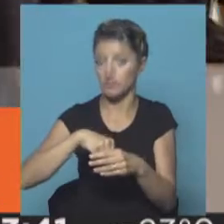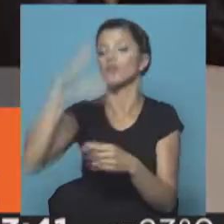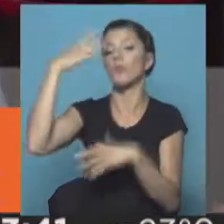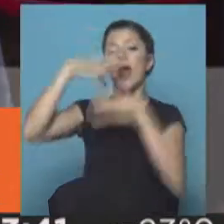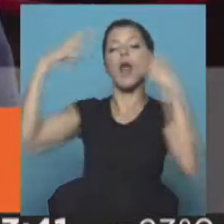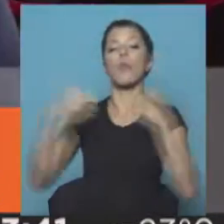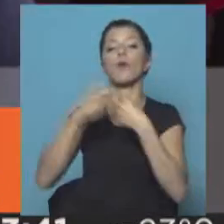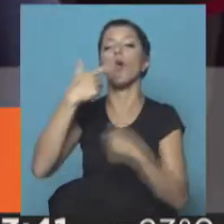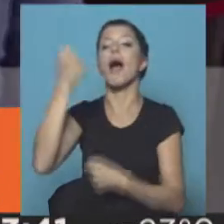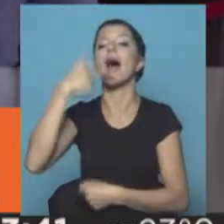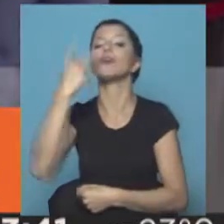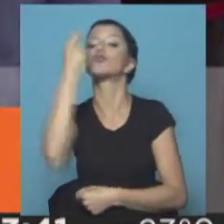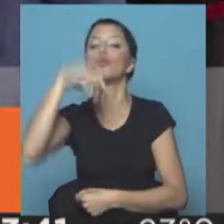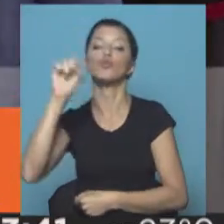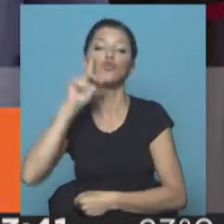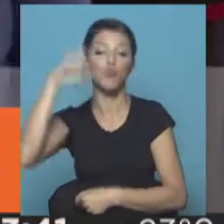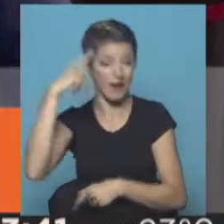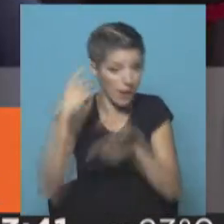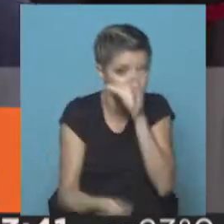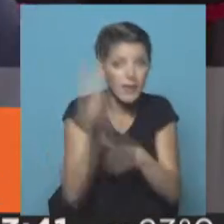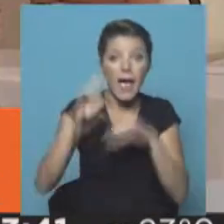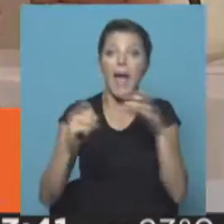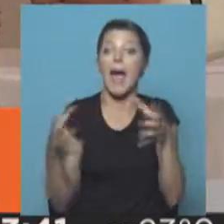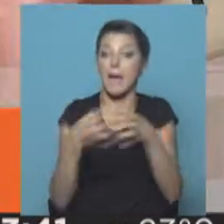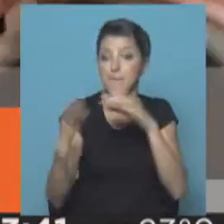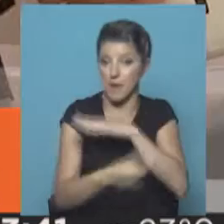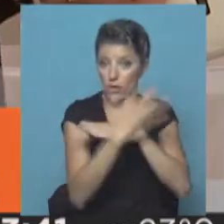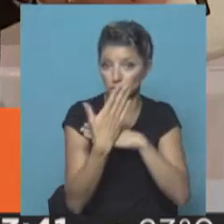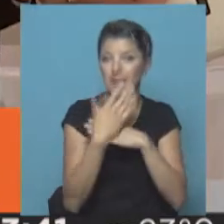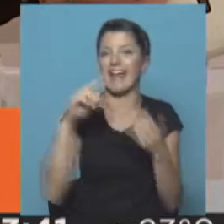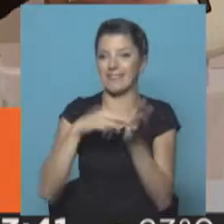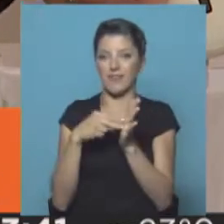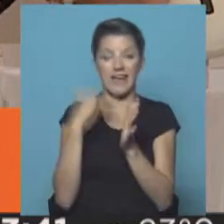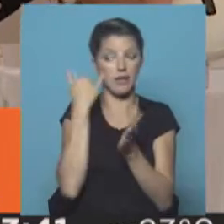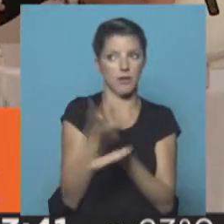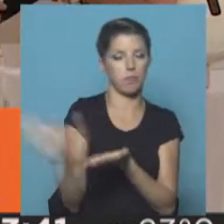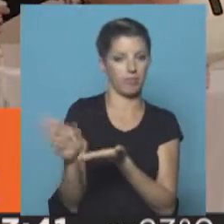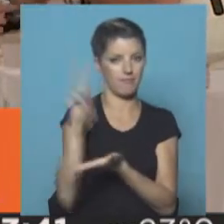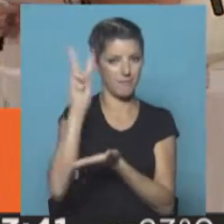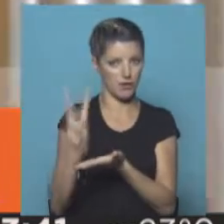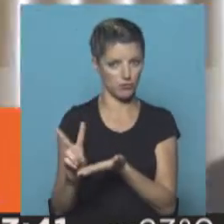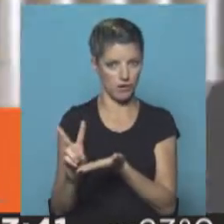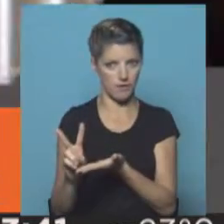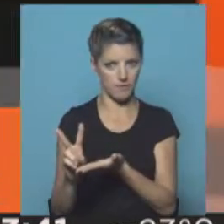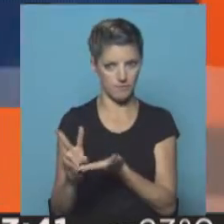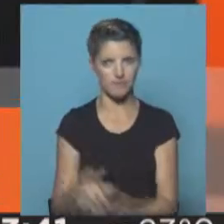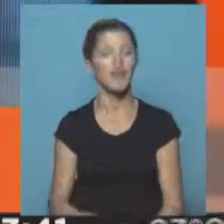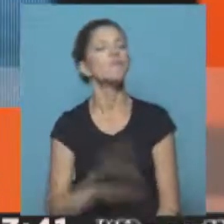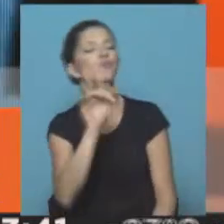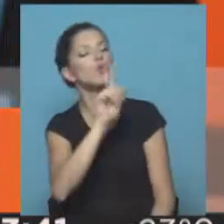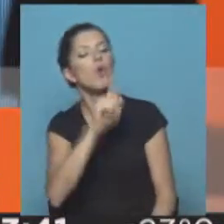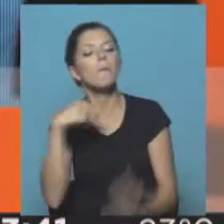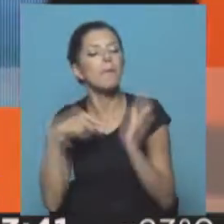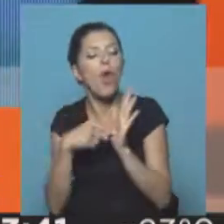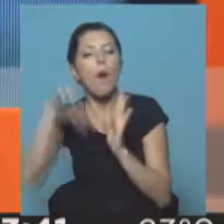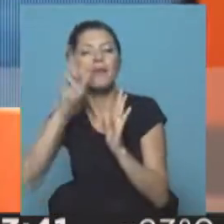4 países originales. Es decir, que excluyó a Venezuela de las negociaciones con la Unión Europea. No puede Venezuela formar parte de